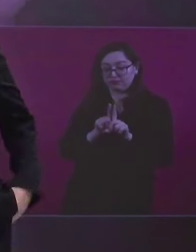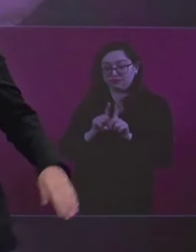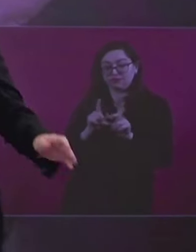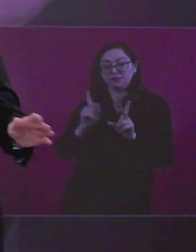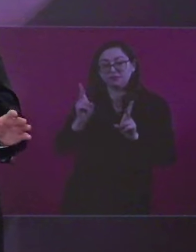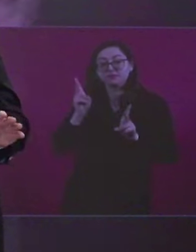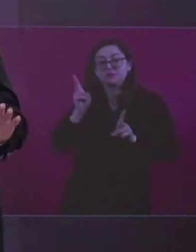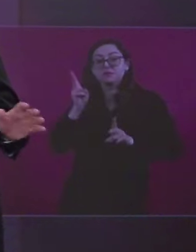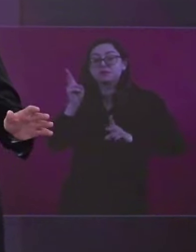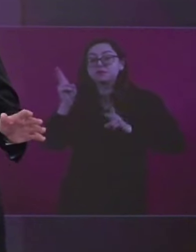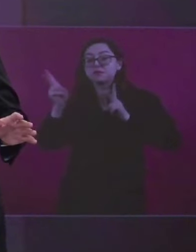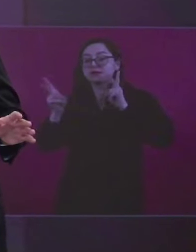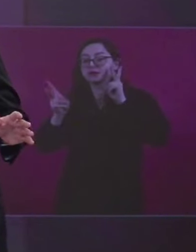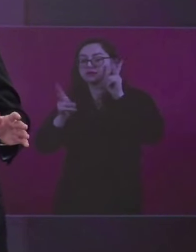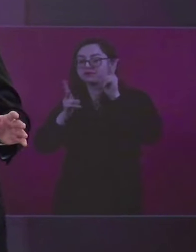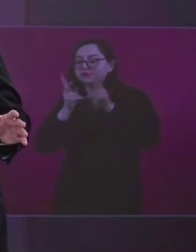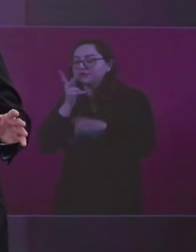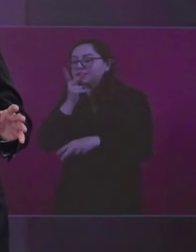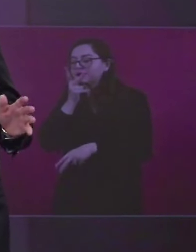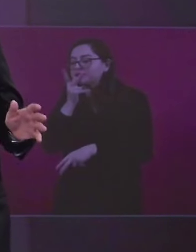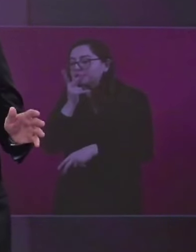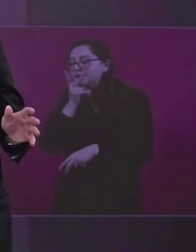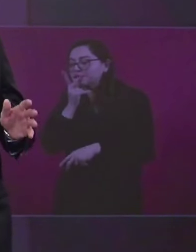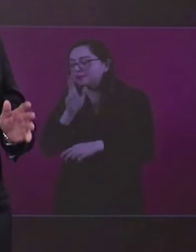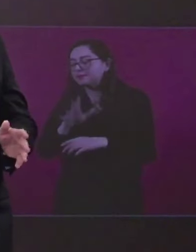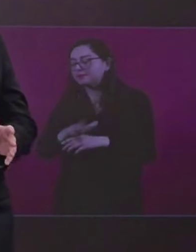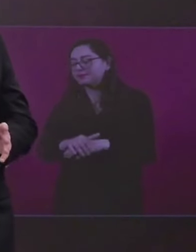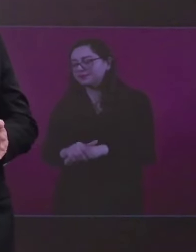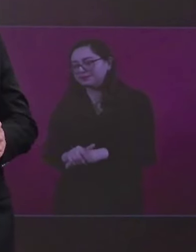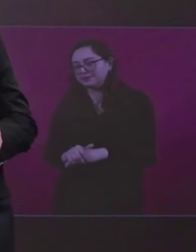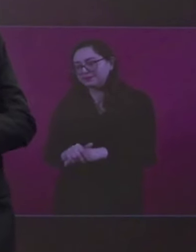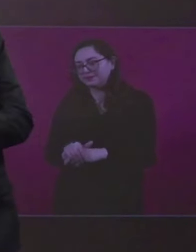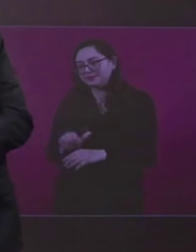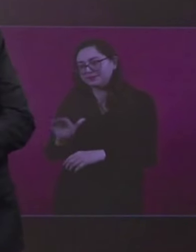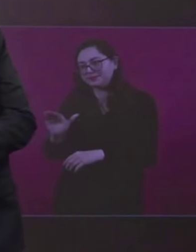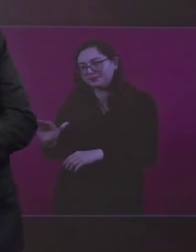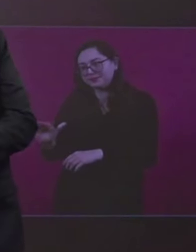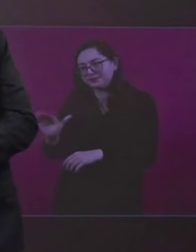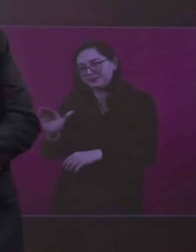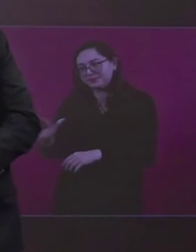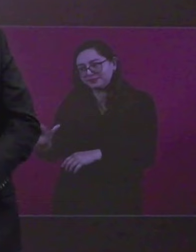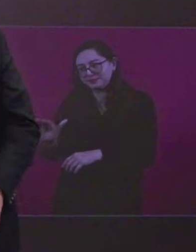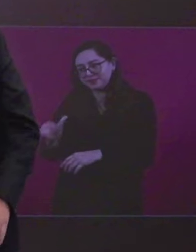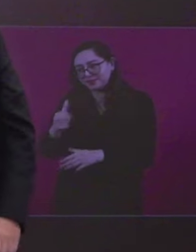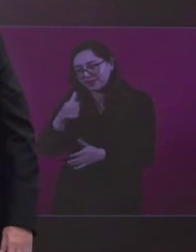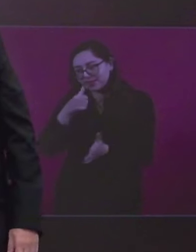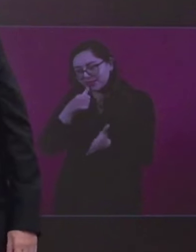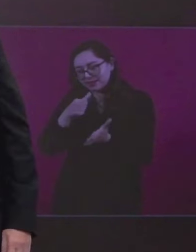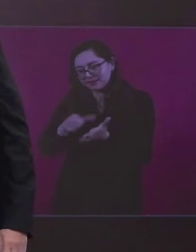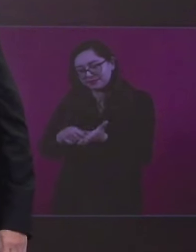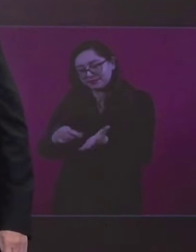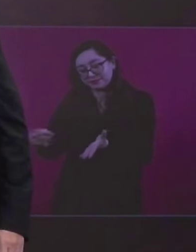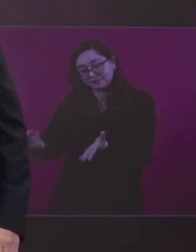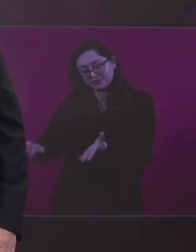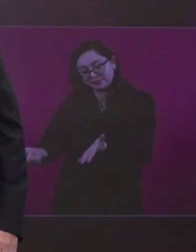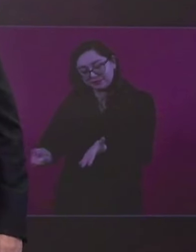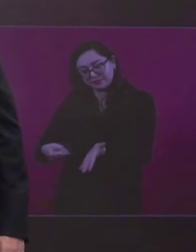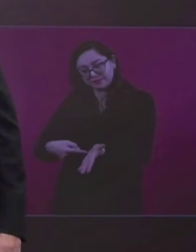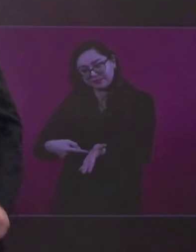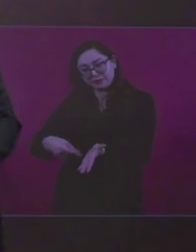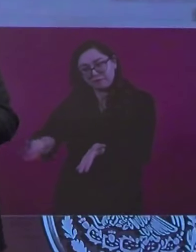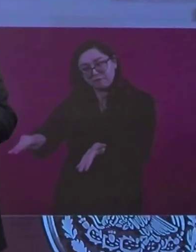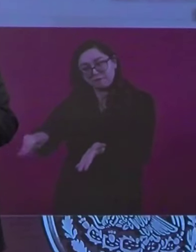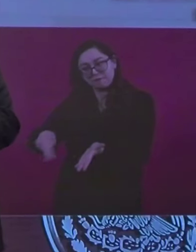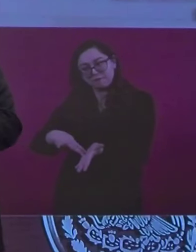junio el punto tiene que ver con lo que se está haciendo y diciendo y con lo que no se hace y no se